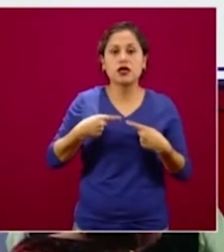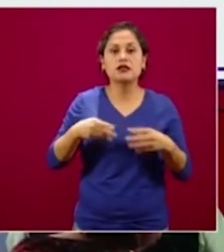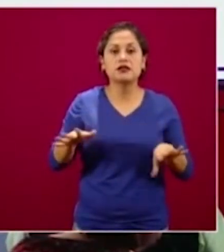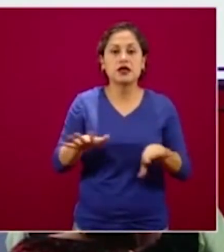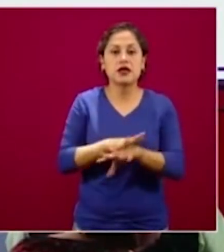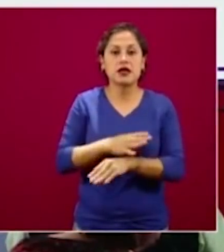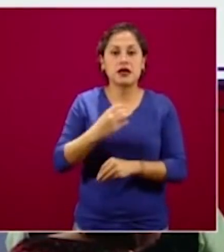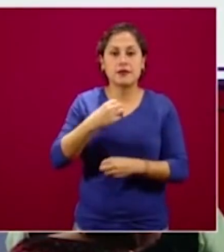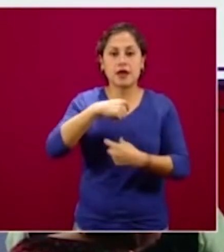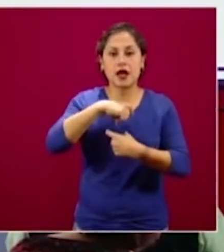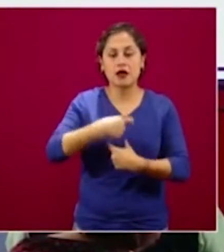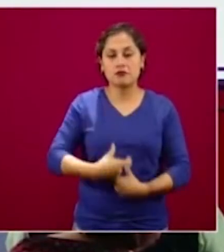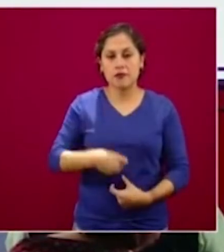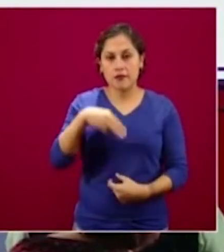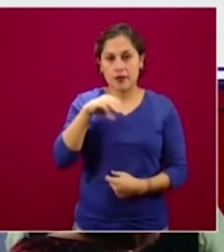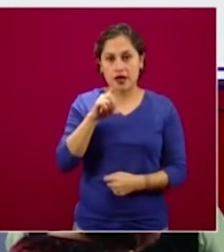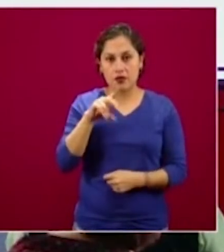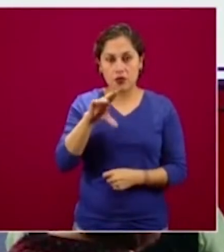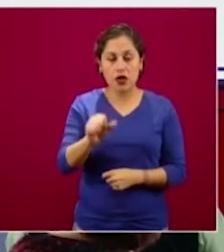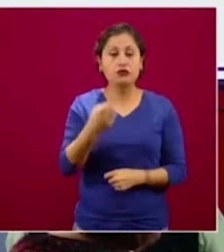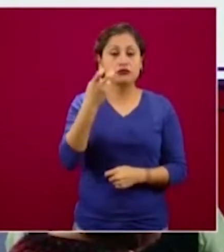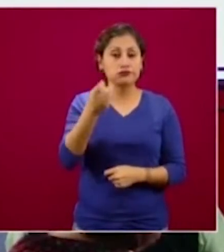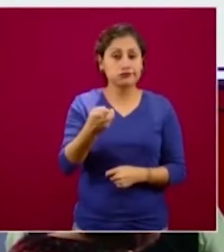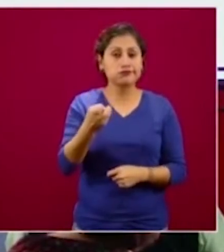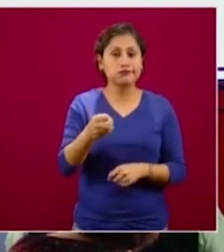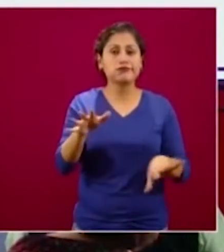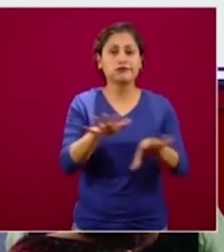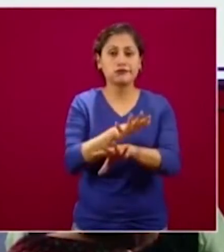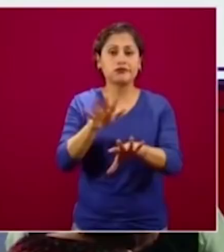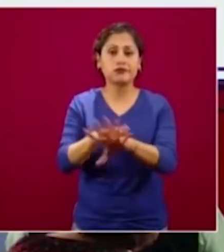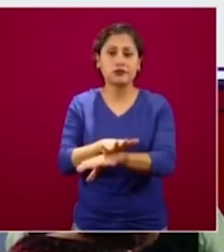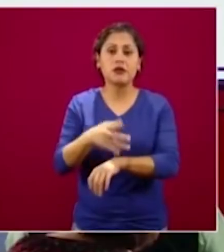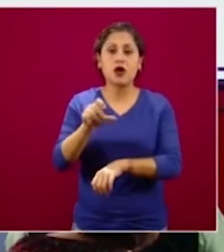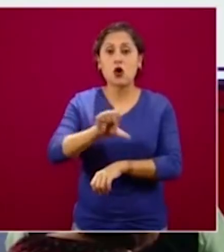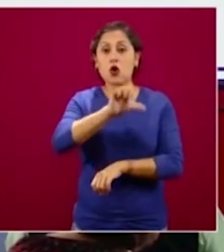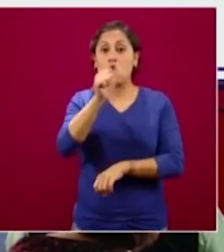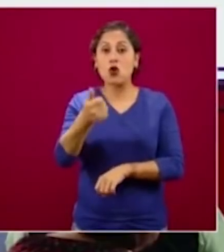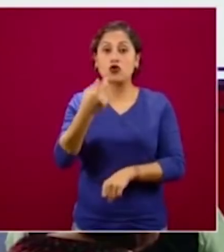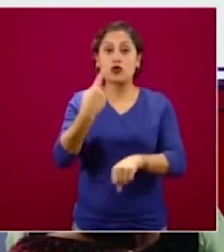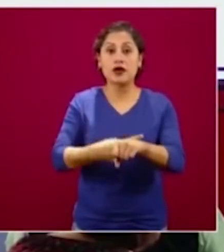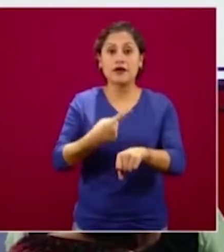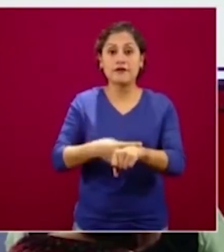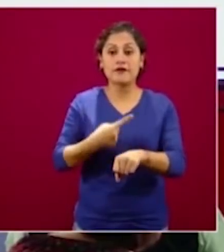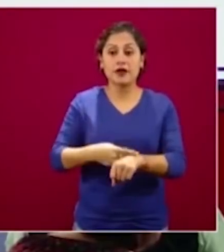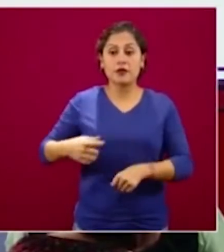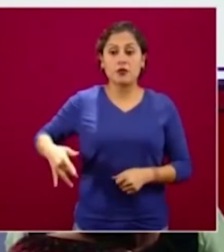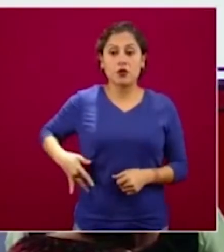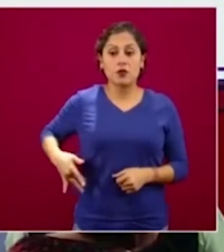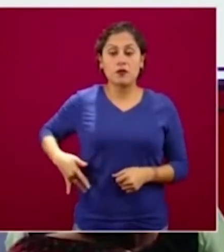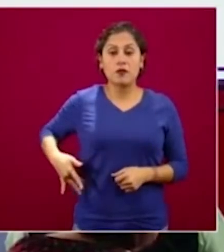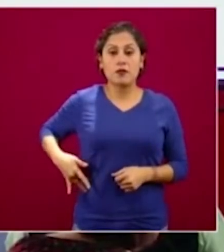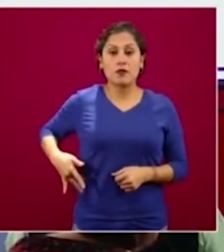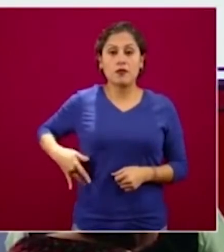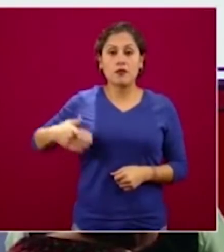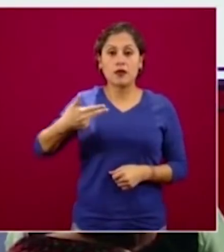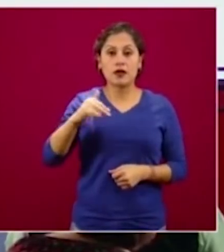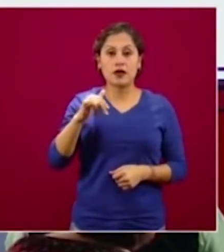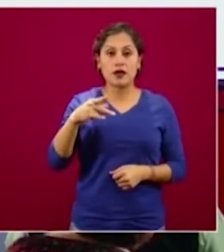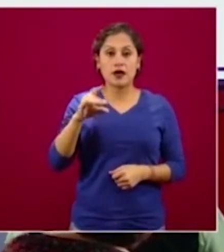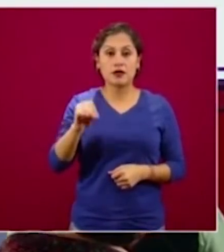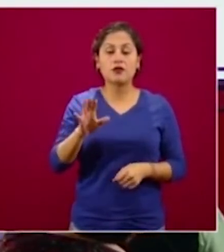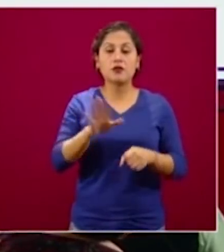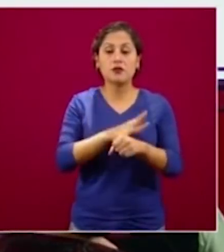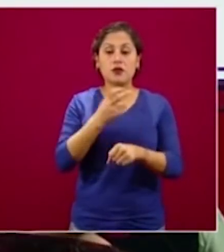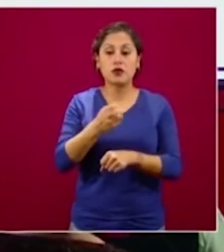sanguíneo puede incrementar. Hablar también de trasplante hepático, donde el requerimiento sanguíneo se ha